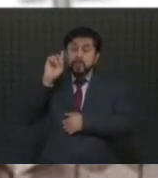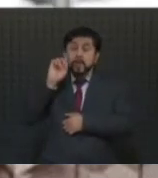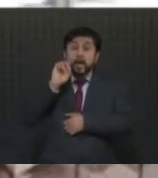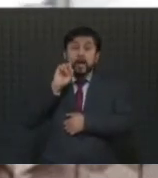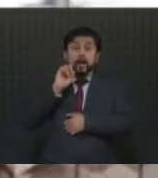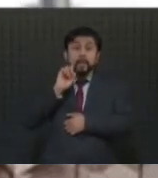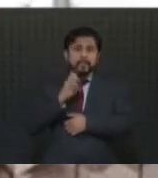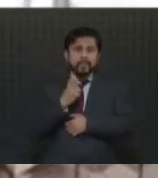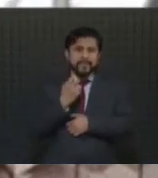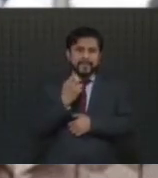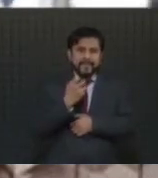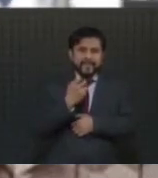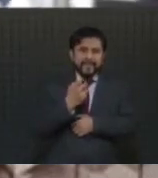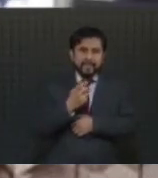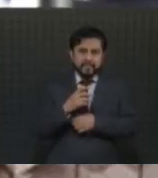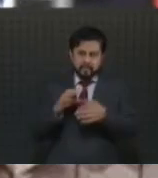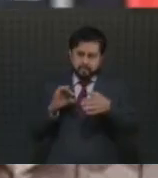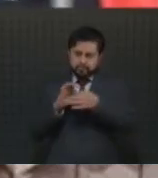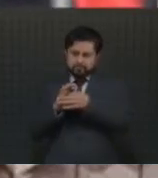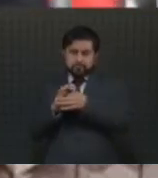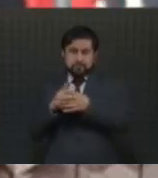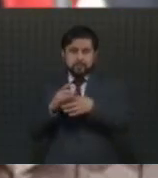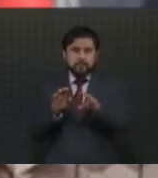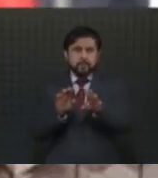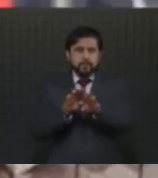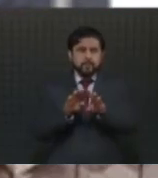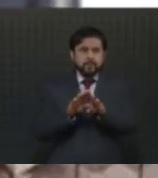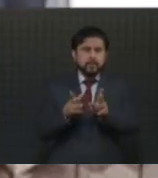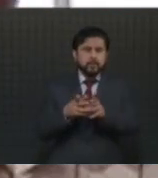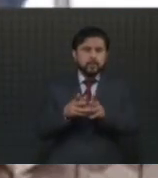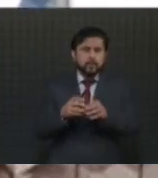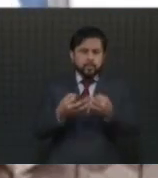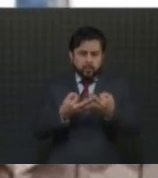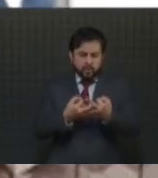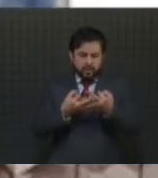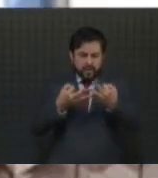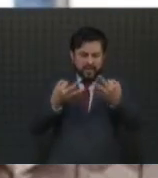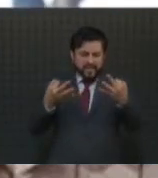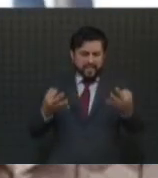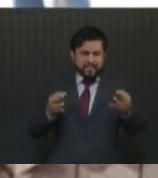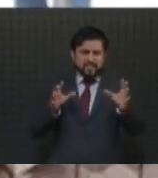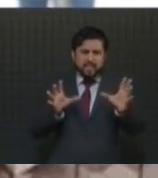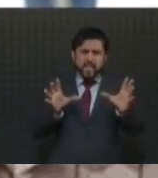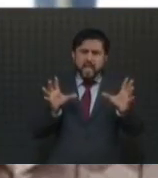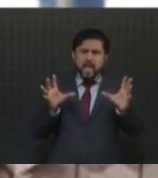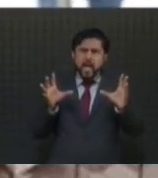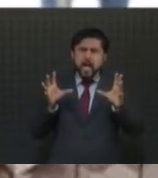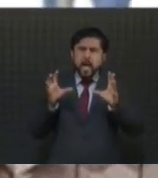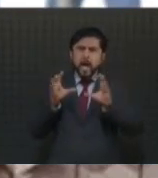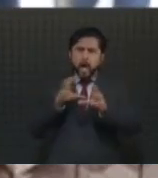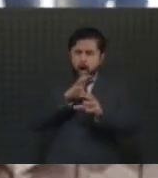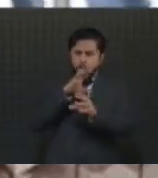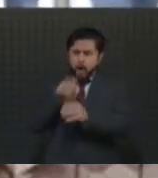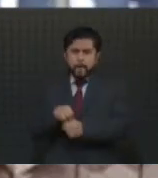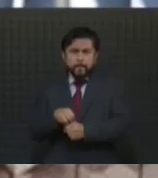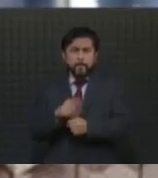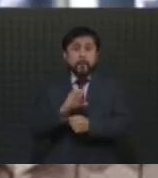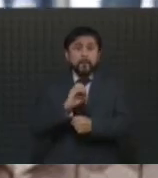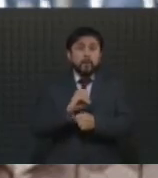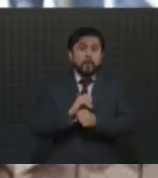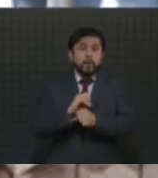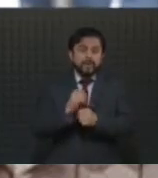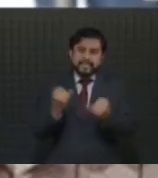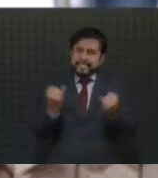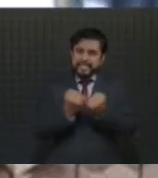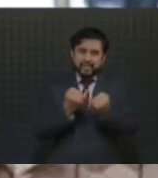como esta representación de las fauces de la tierra que todo lo devoran y que todo lo dan, porque todos venimos de la tierra y